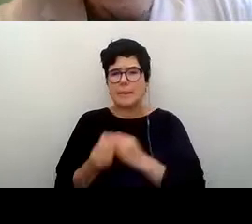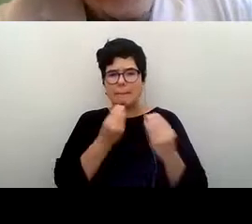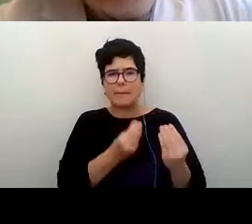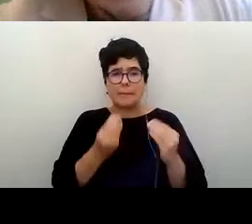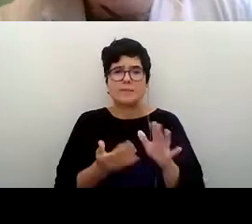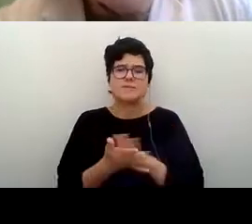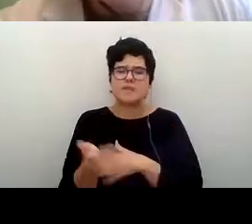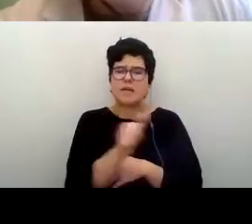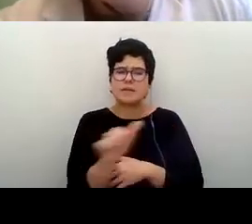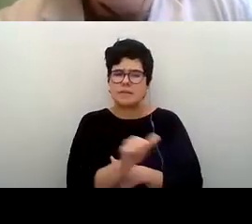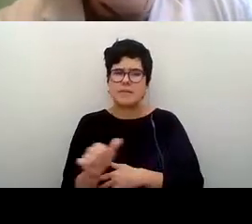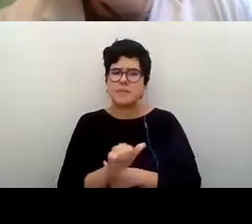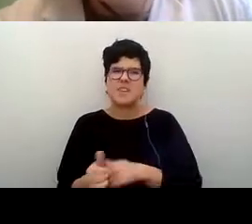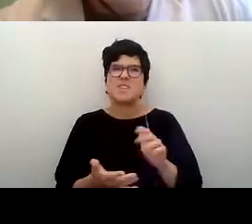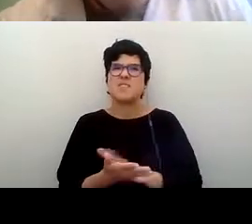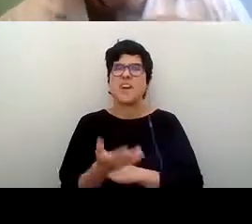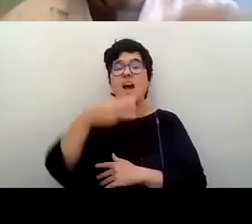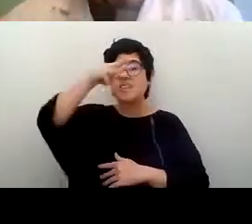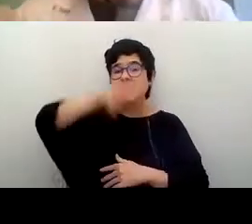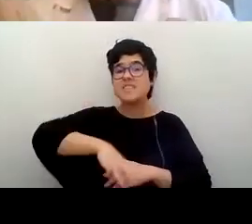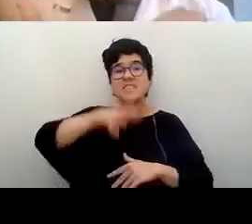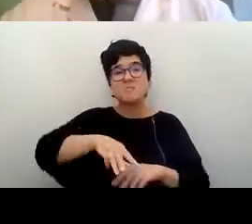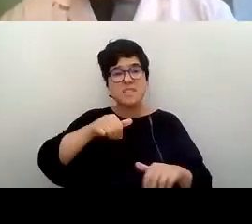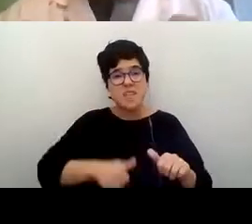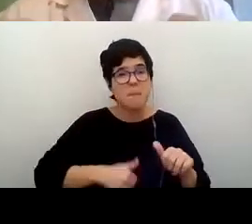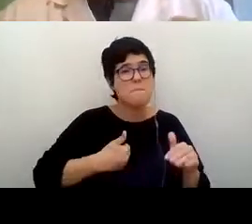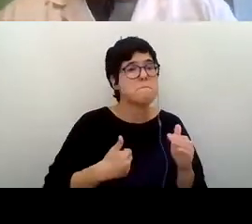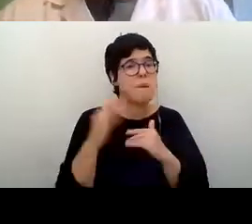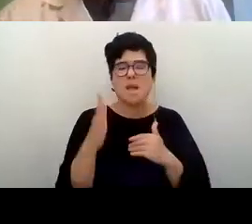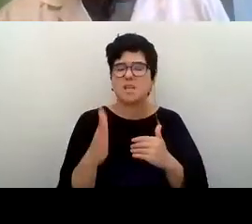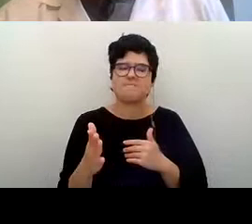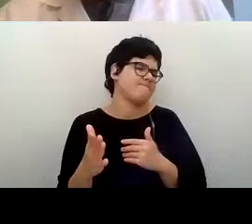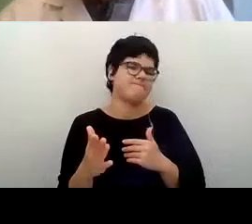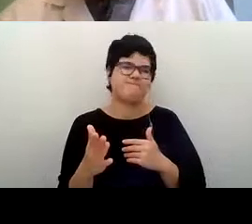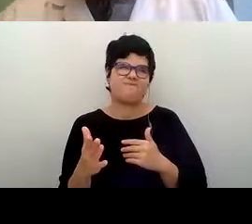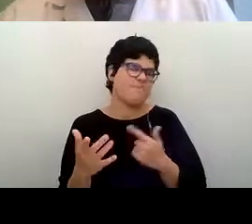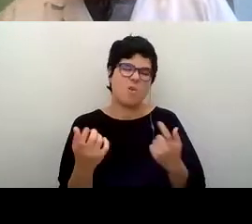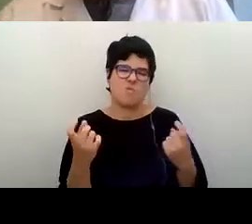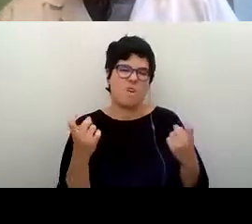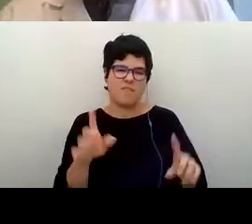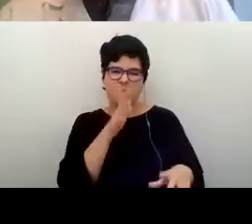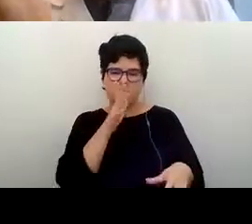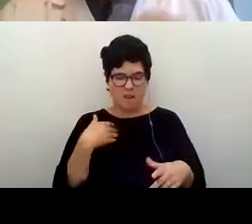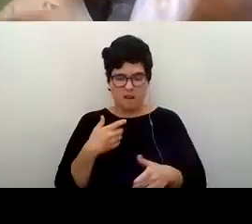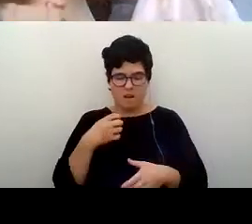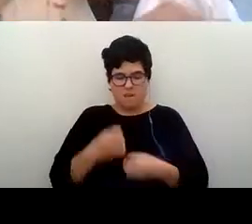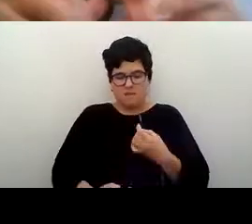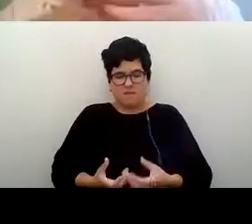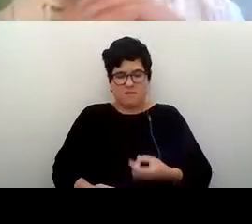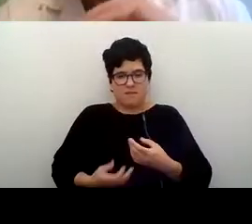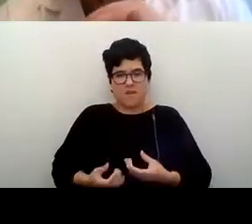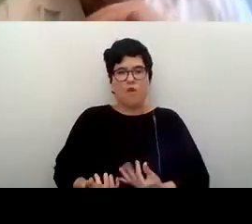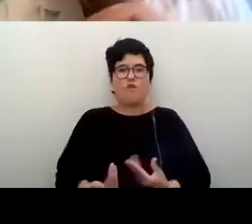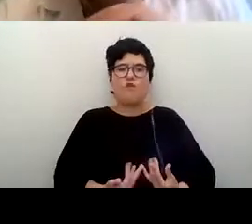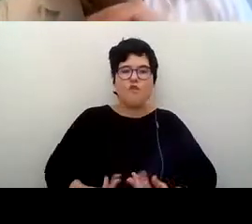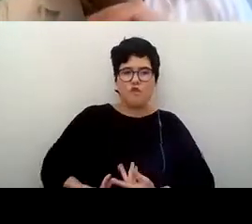3 meses, pues tampoco, ya una vez que tienes sembrada la flora a nivel del colon y has repuesto con las